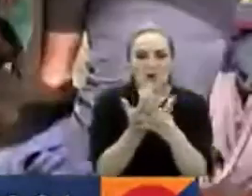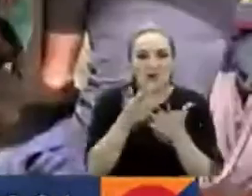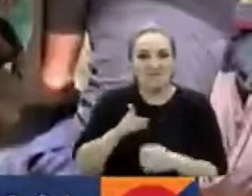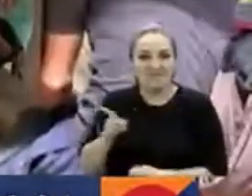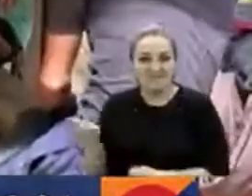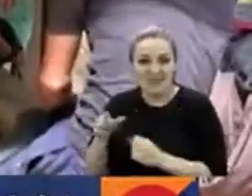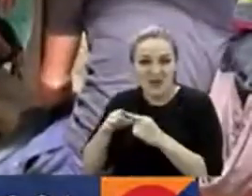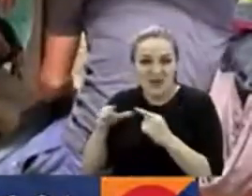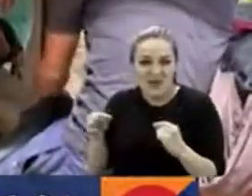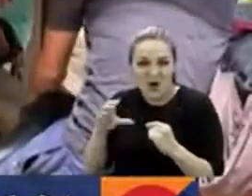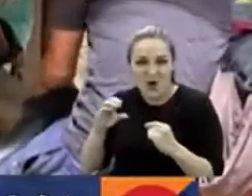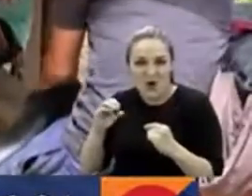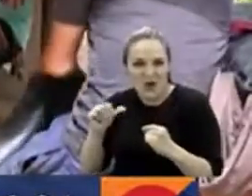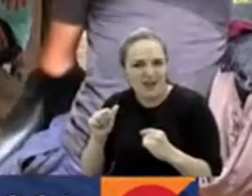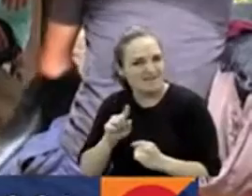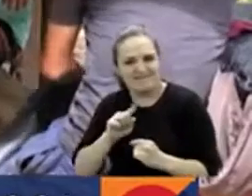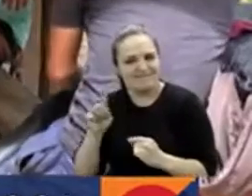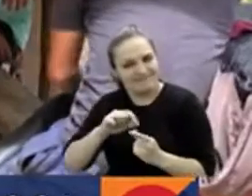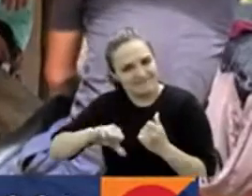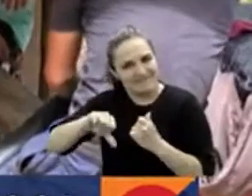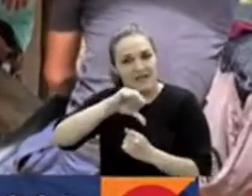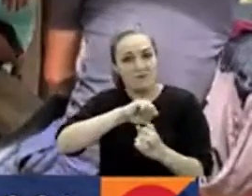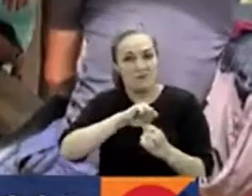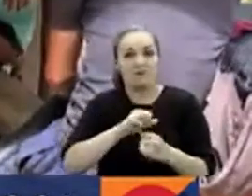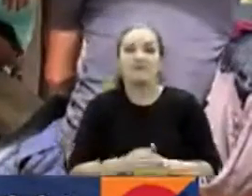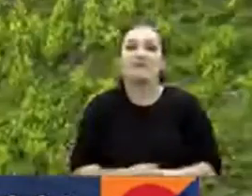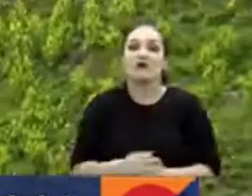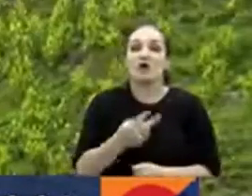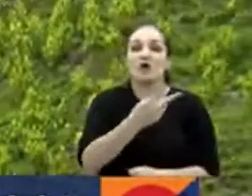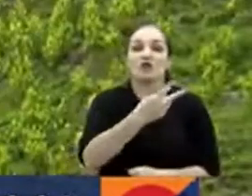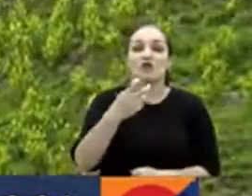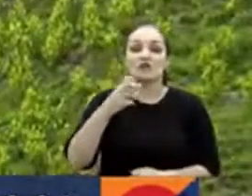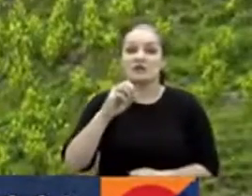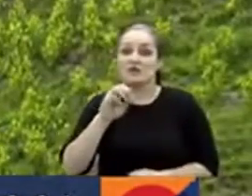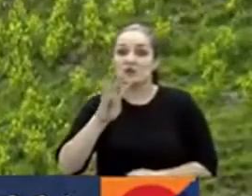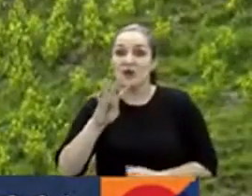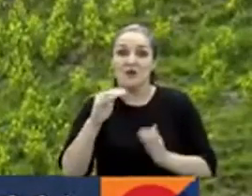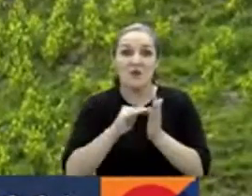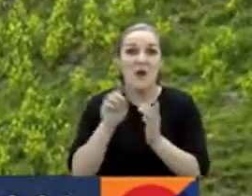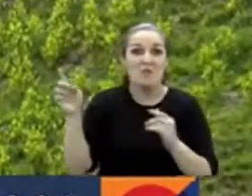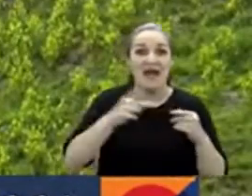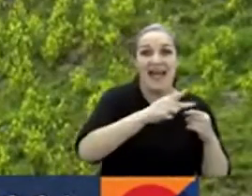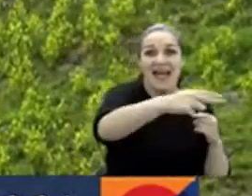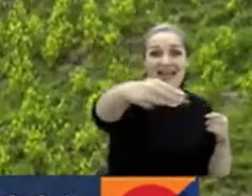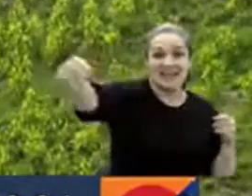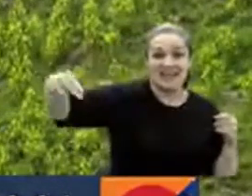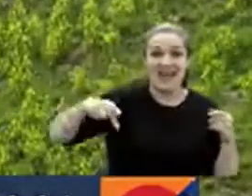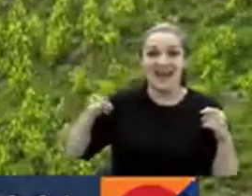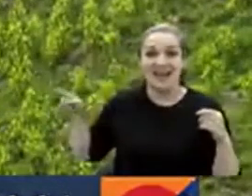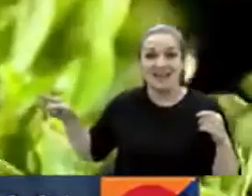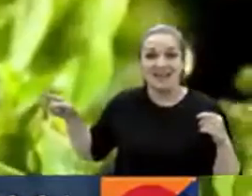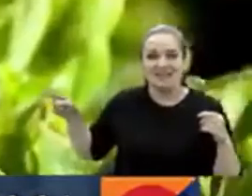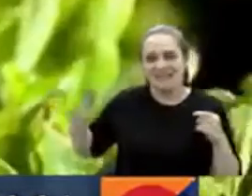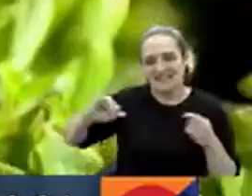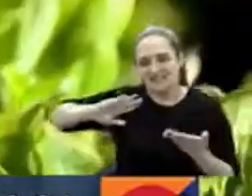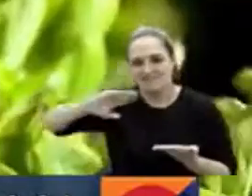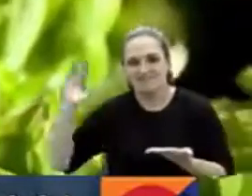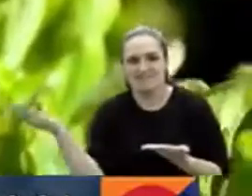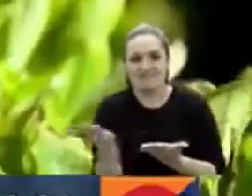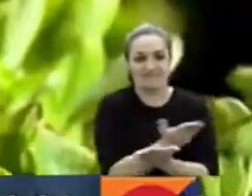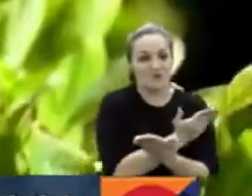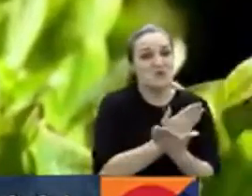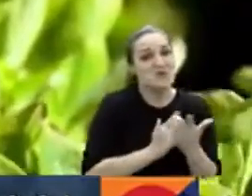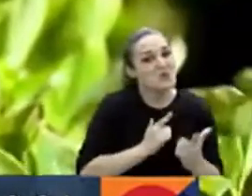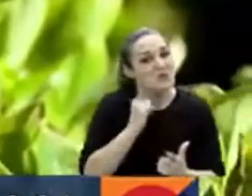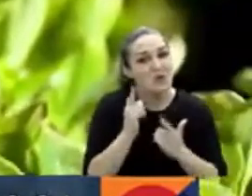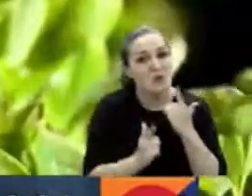coca. Pero devastar 204.000 hectáreas de hoja de coca, 30% del sembrío del territorio colombiano, es una lucha